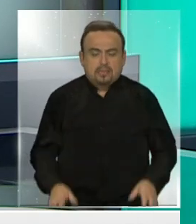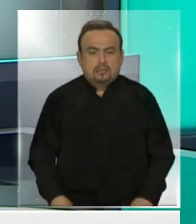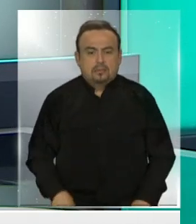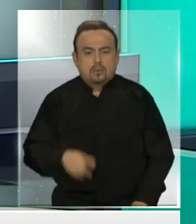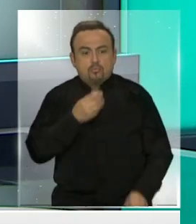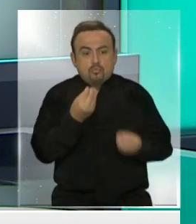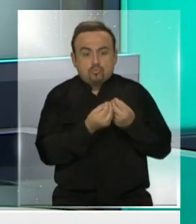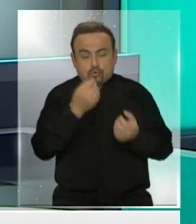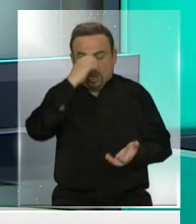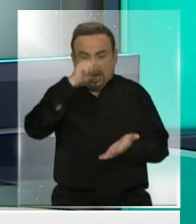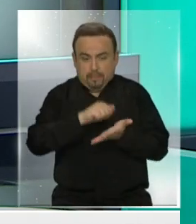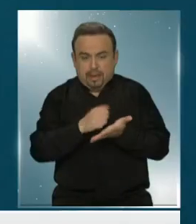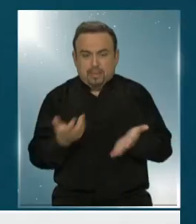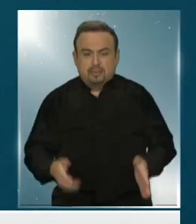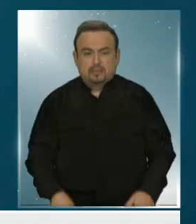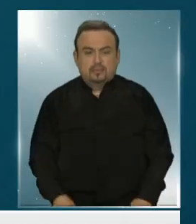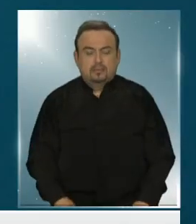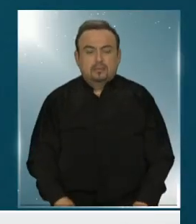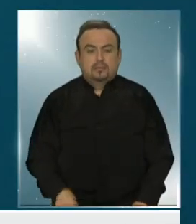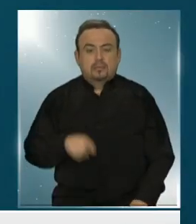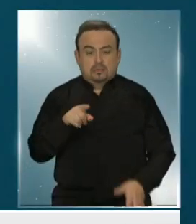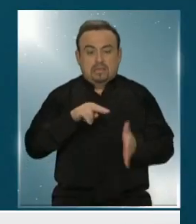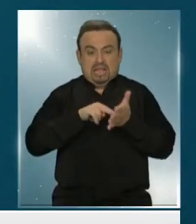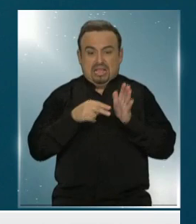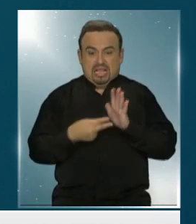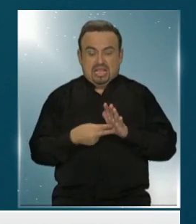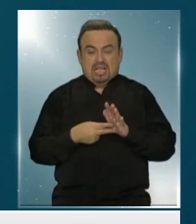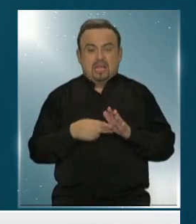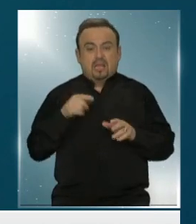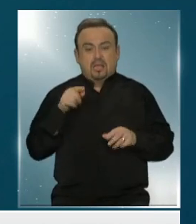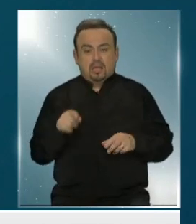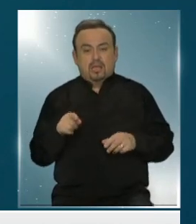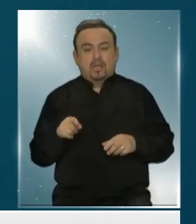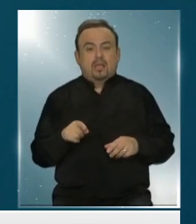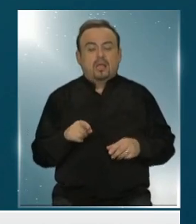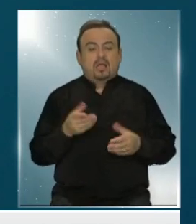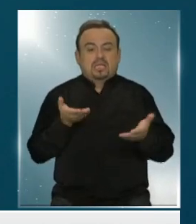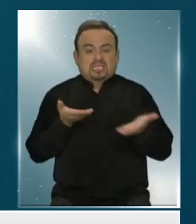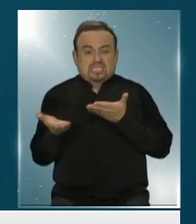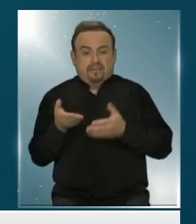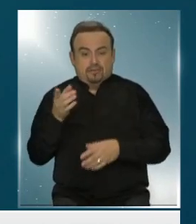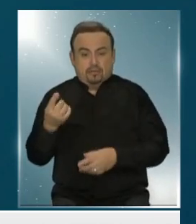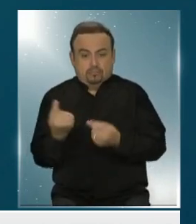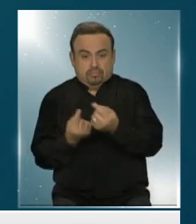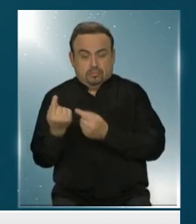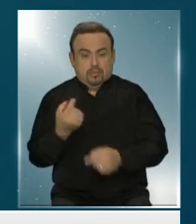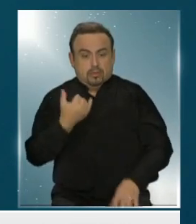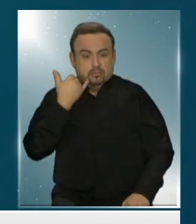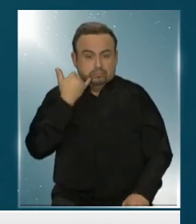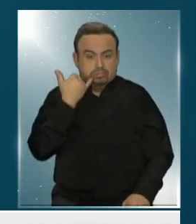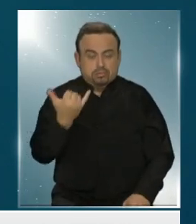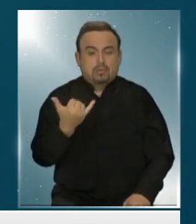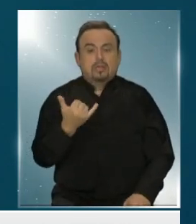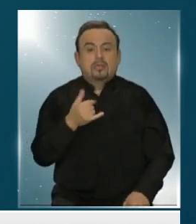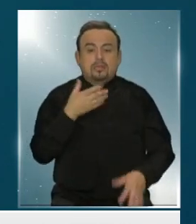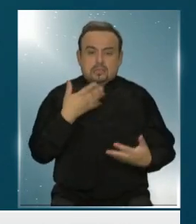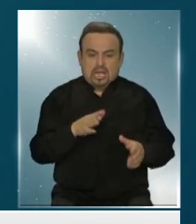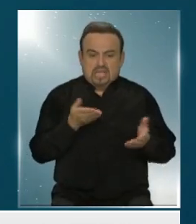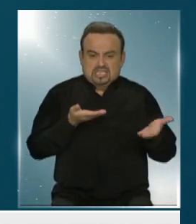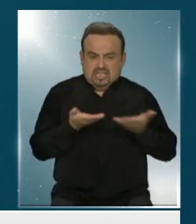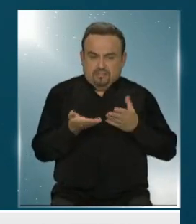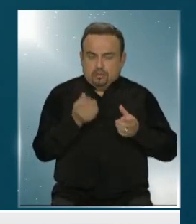un problema transversal son las fechas con los servicios atención de clientes los call center y es por eso que lesionan ya está